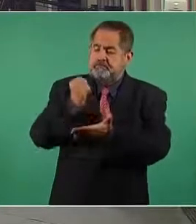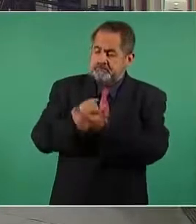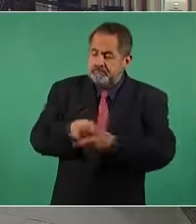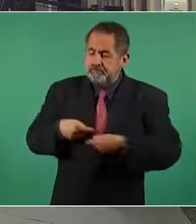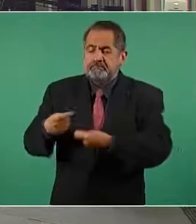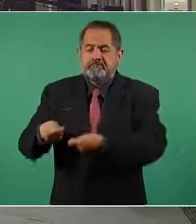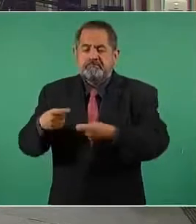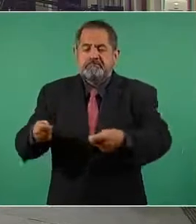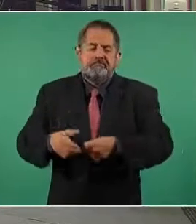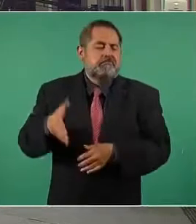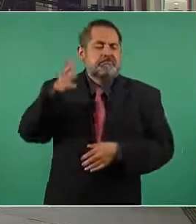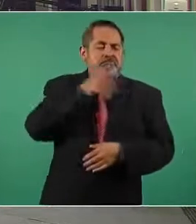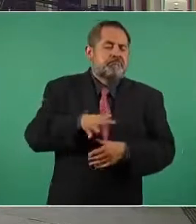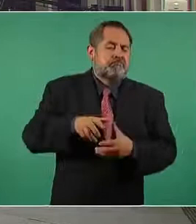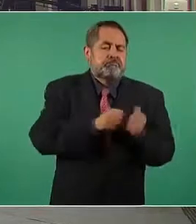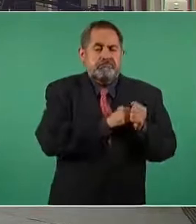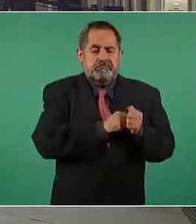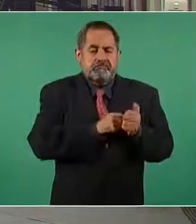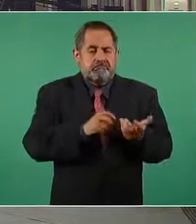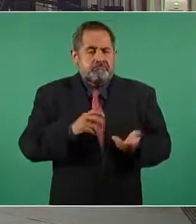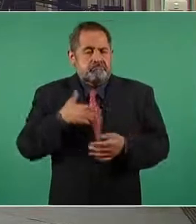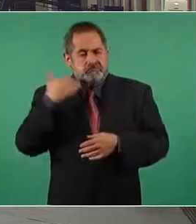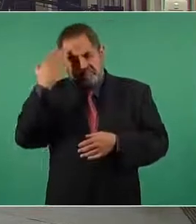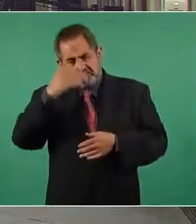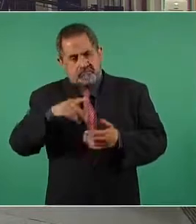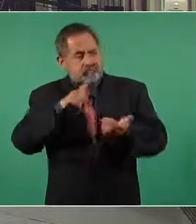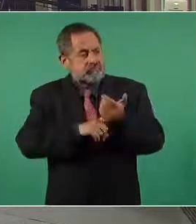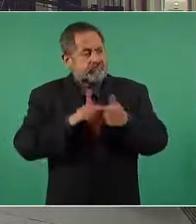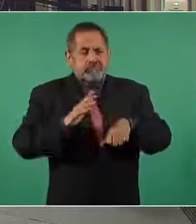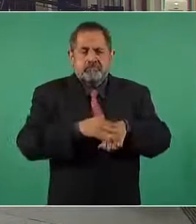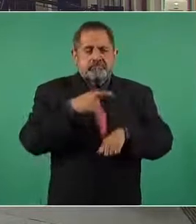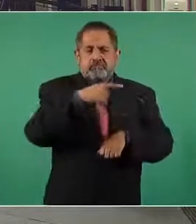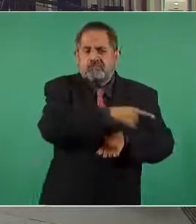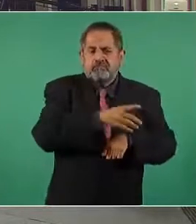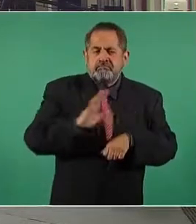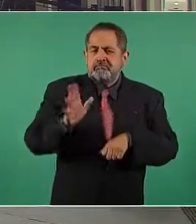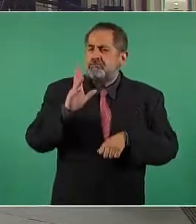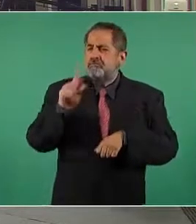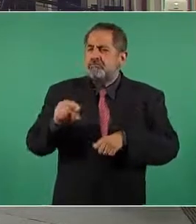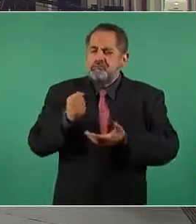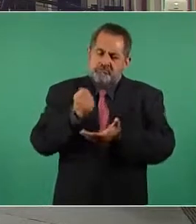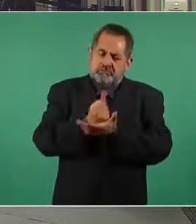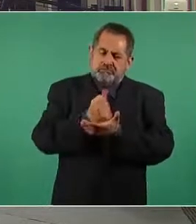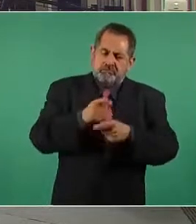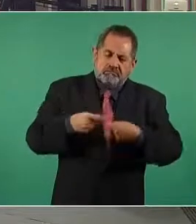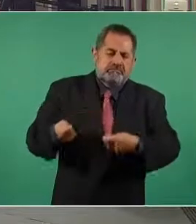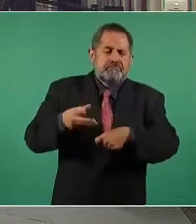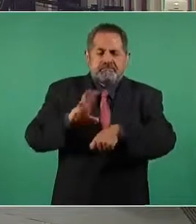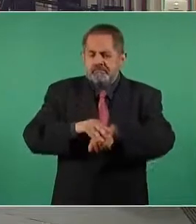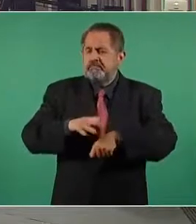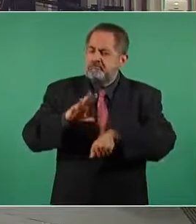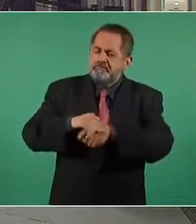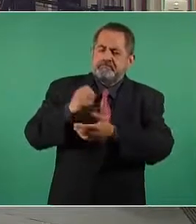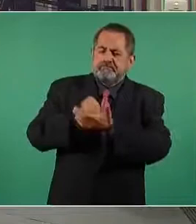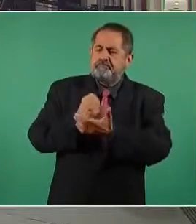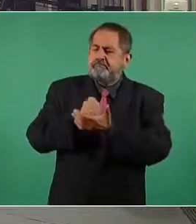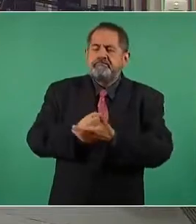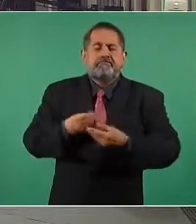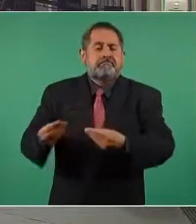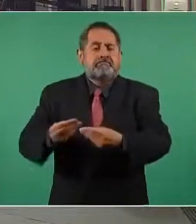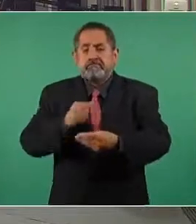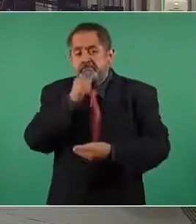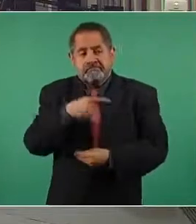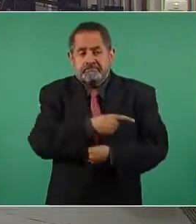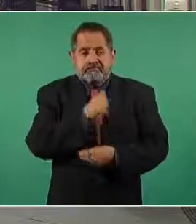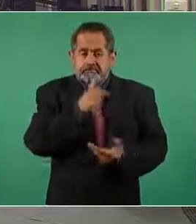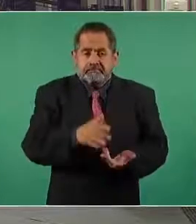es por burocracia o si hay otra razón de que ya no estén dando los permisos. Y la Comisión Nacional